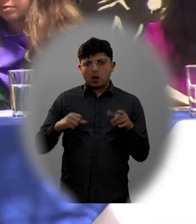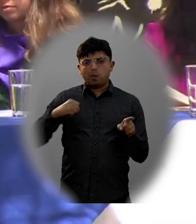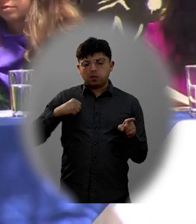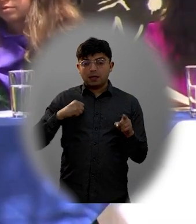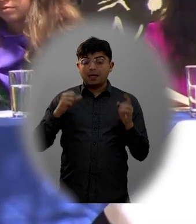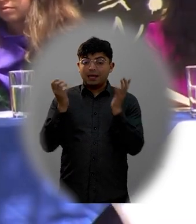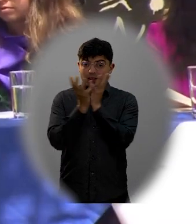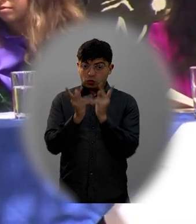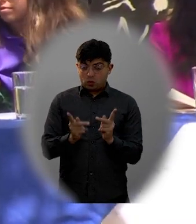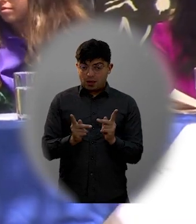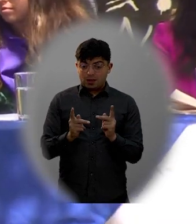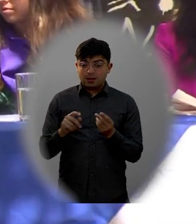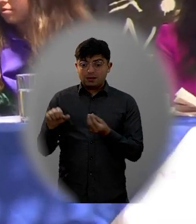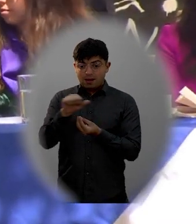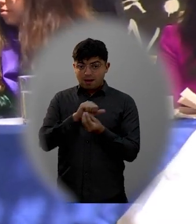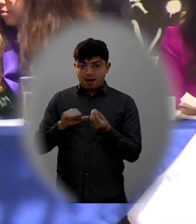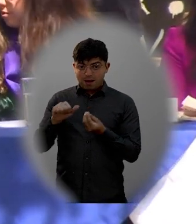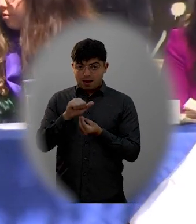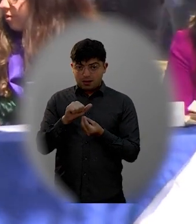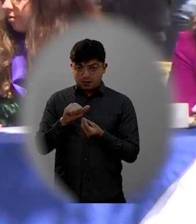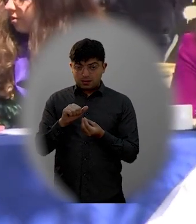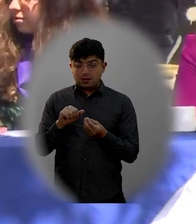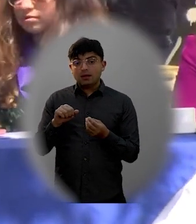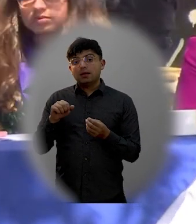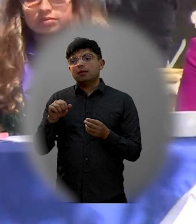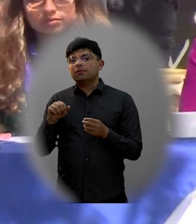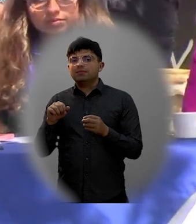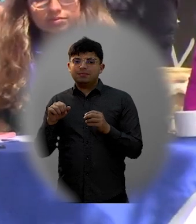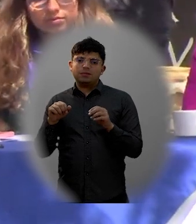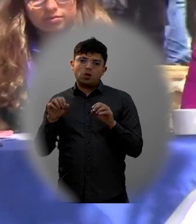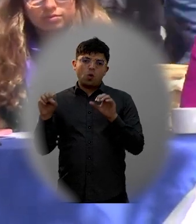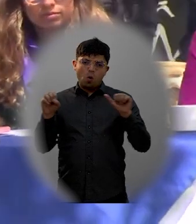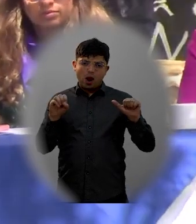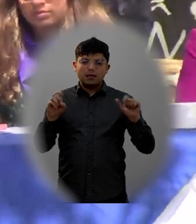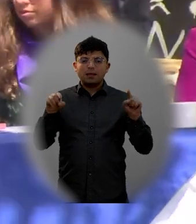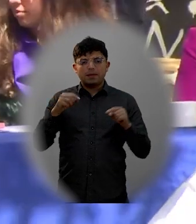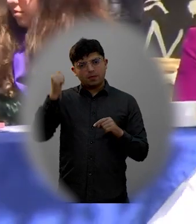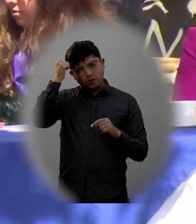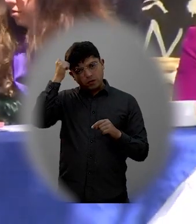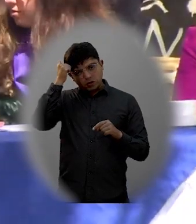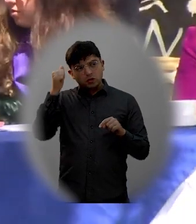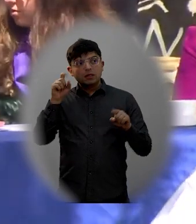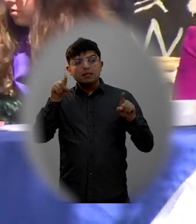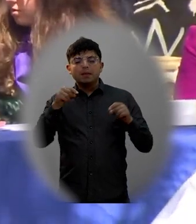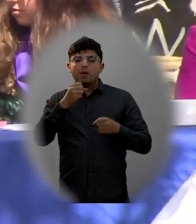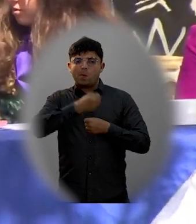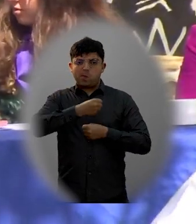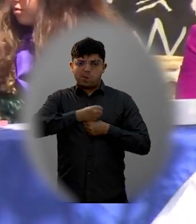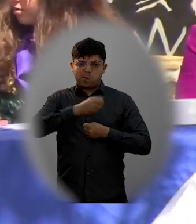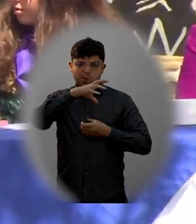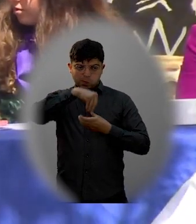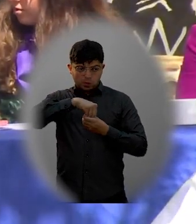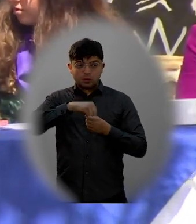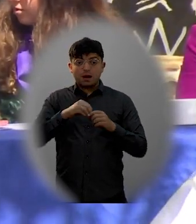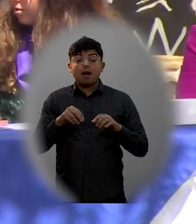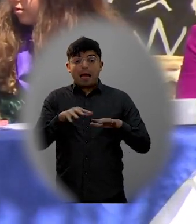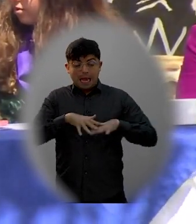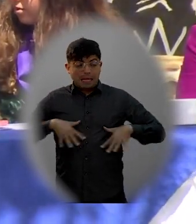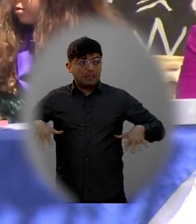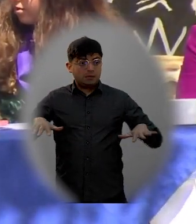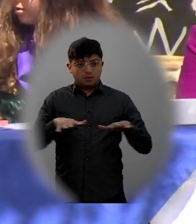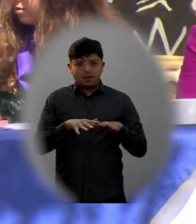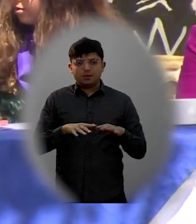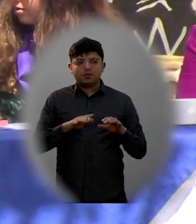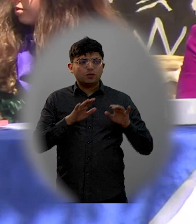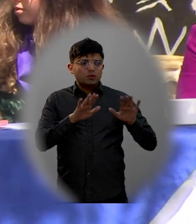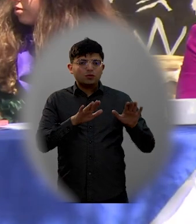las estudiantas y les estudiantes, sino las docentes y también las trabajadoras. Reitero que hay espacios que simplemente por